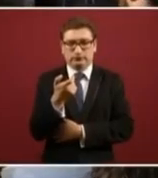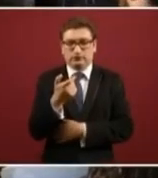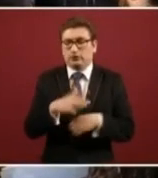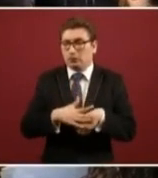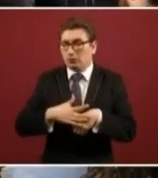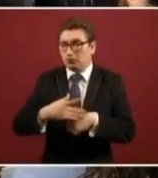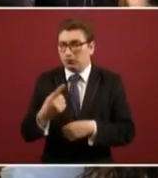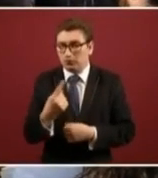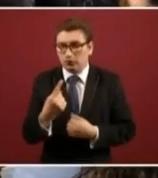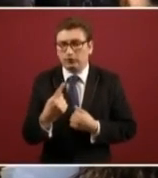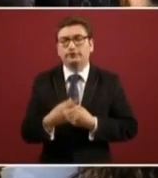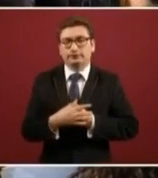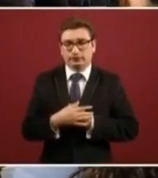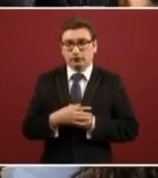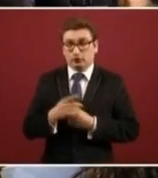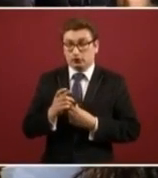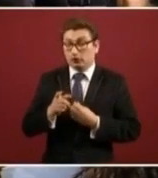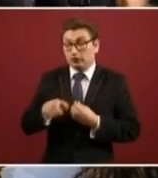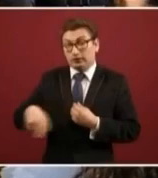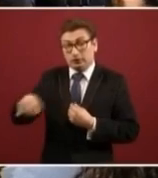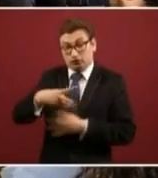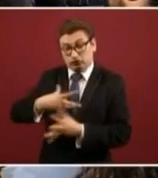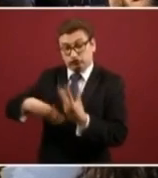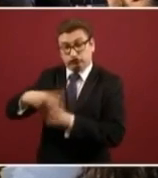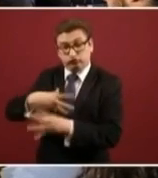Porque si se garantiza un buen precio,